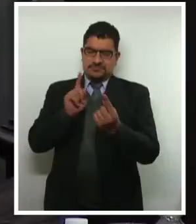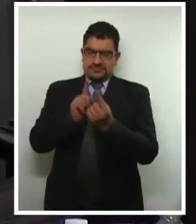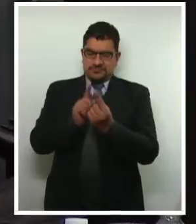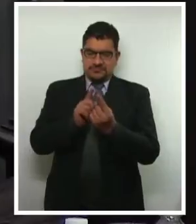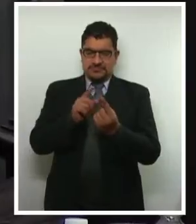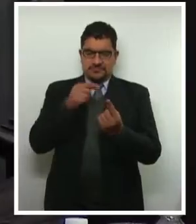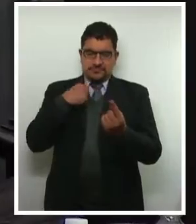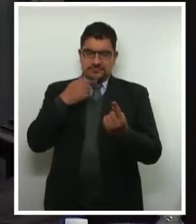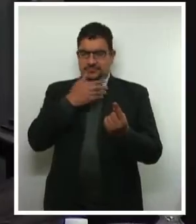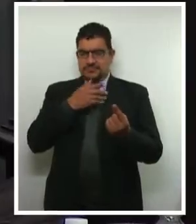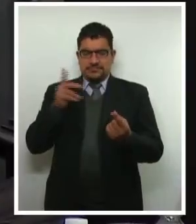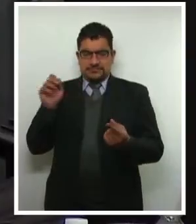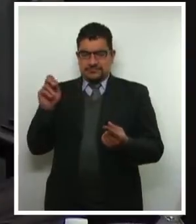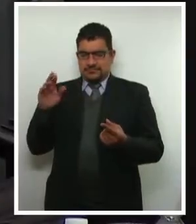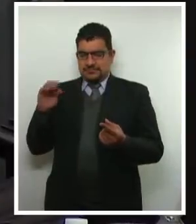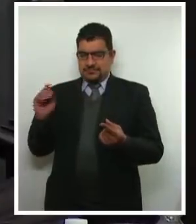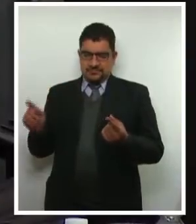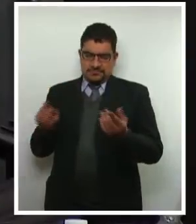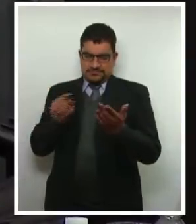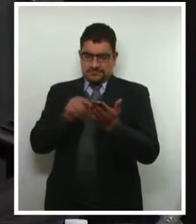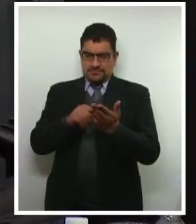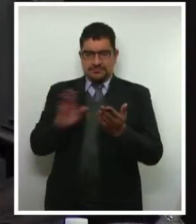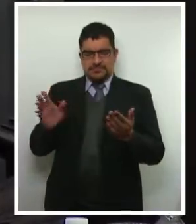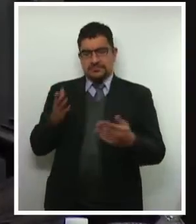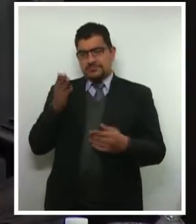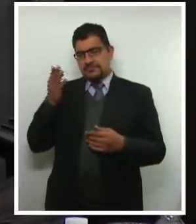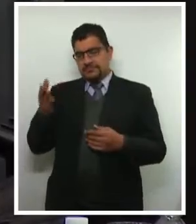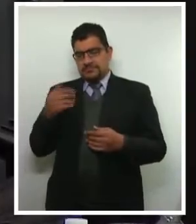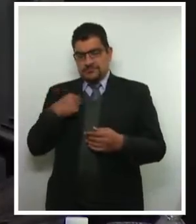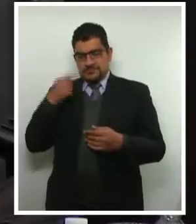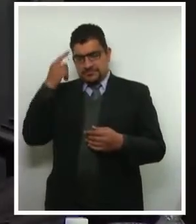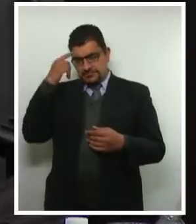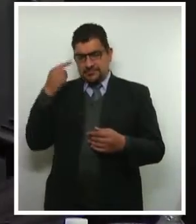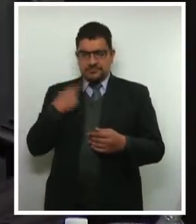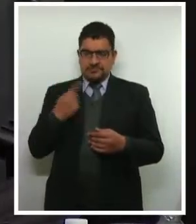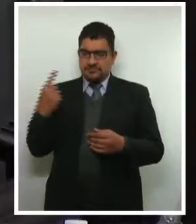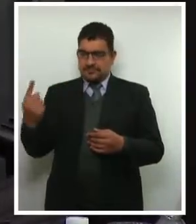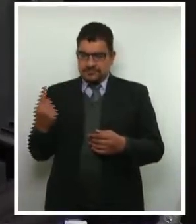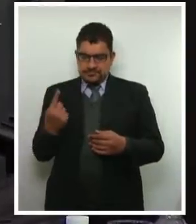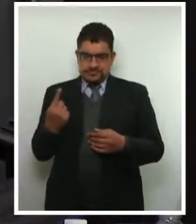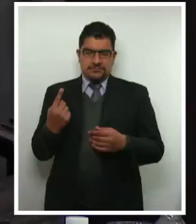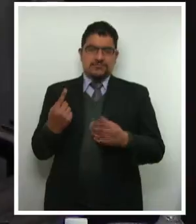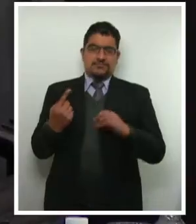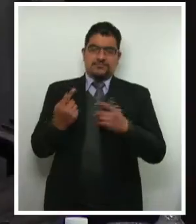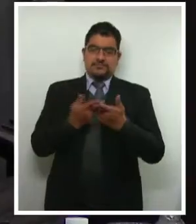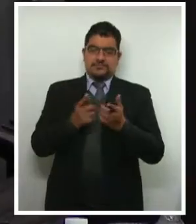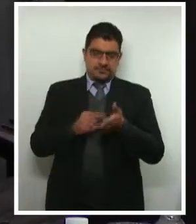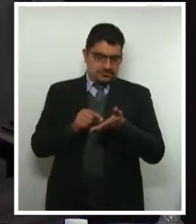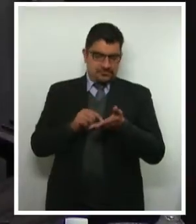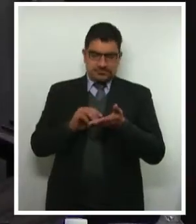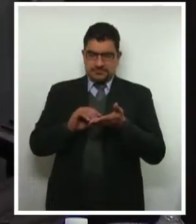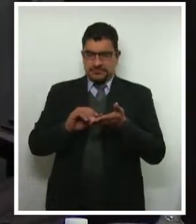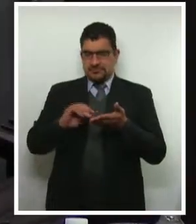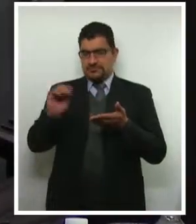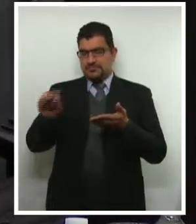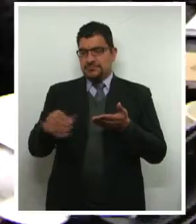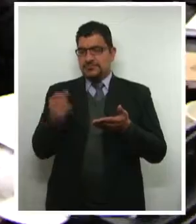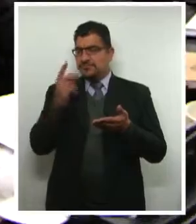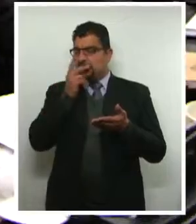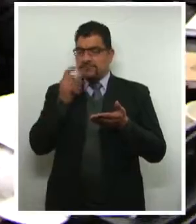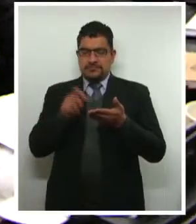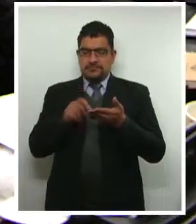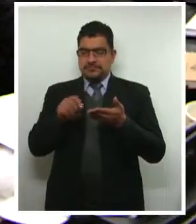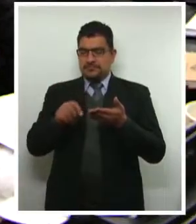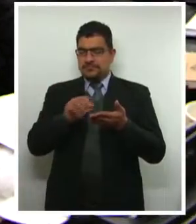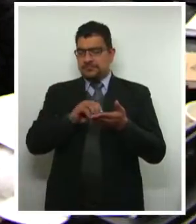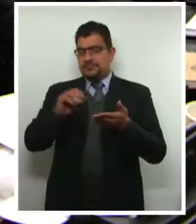con Porfirio y porque lo pide una persona o un grupo, retiren unas palabras